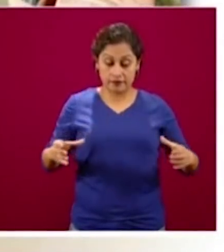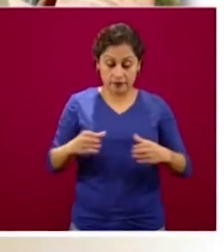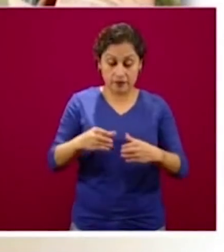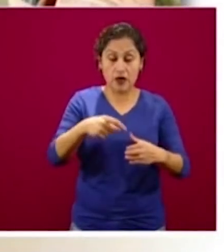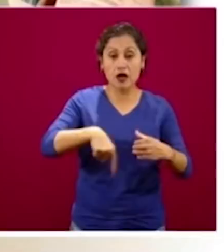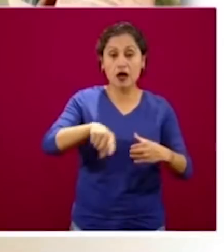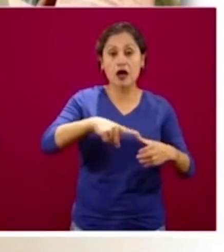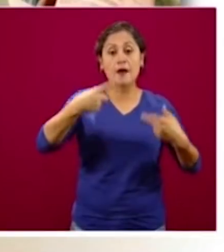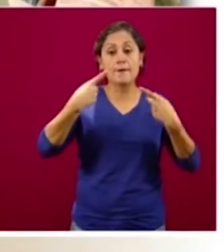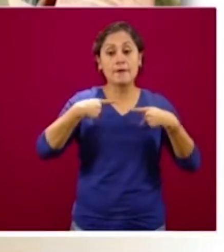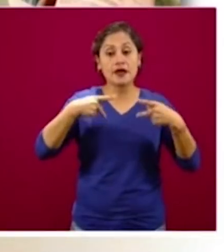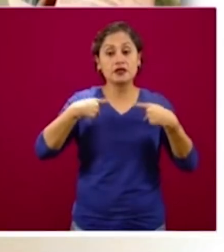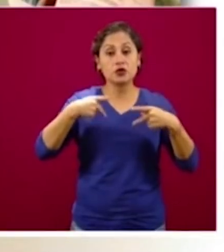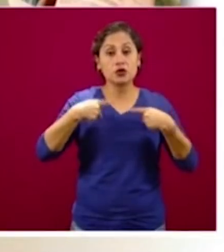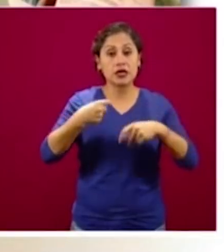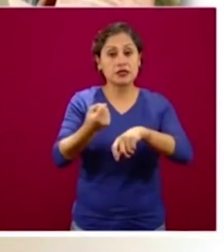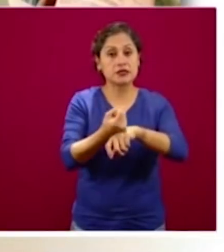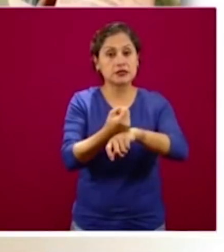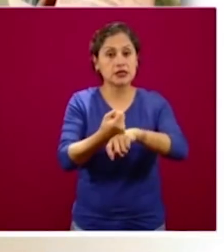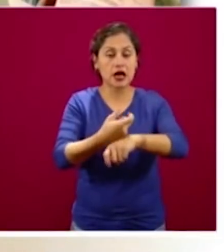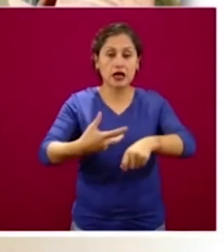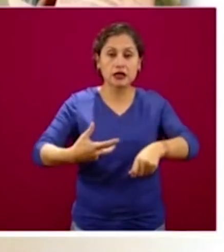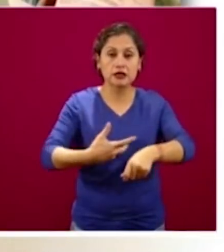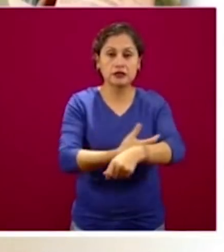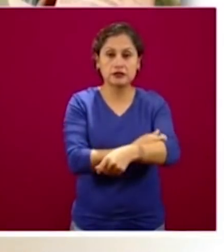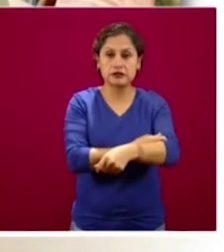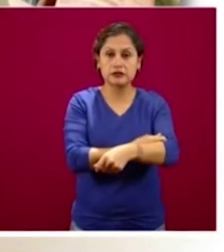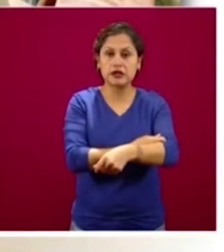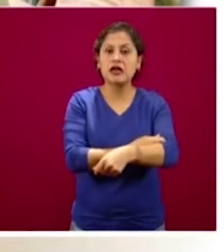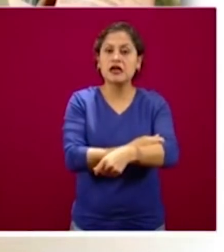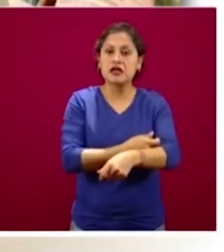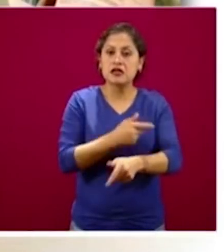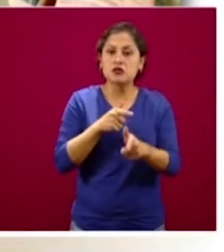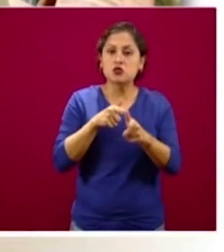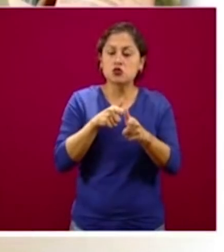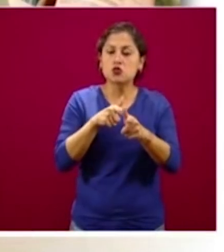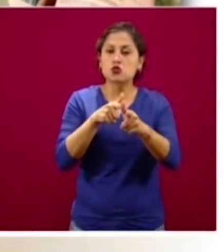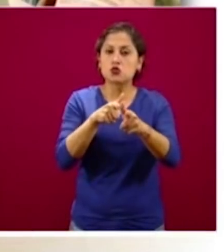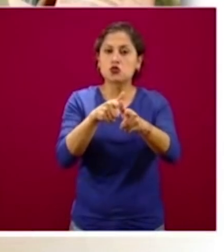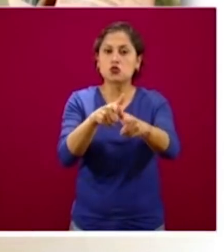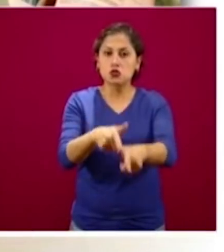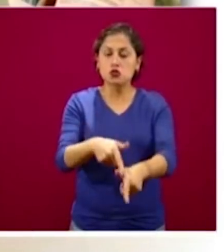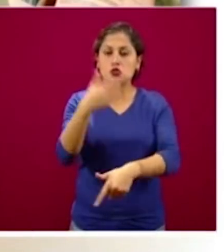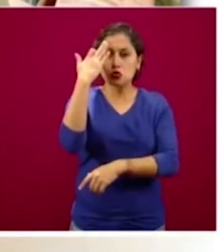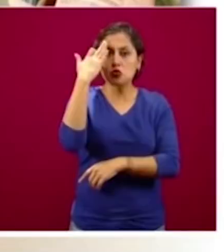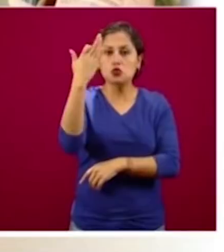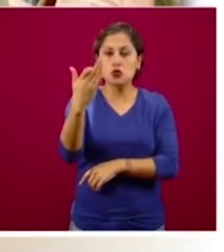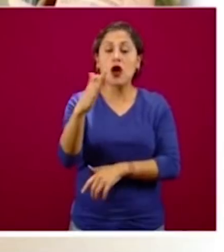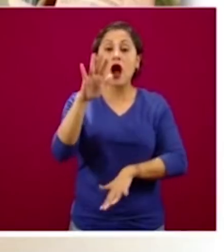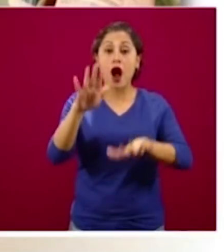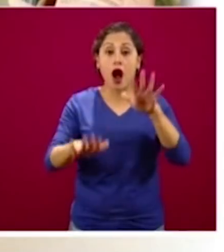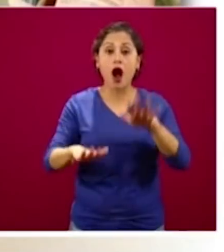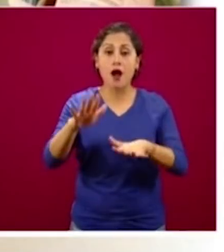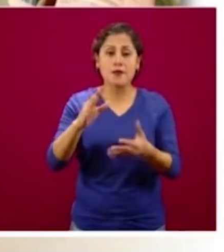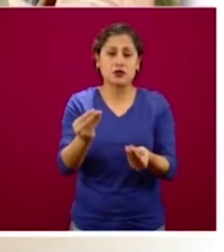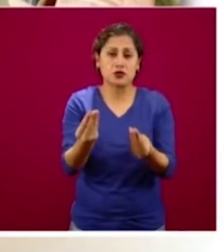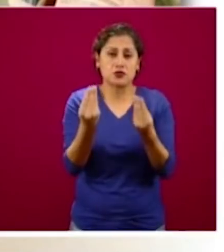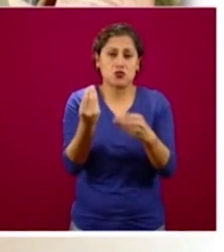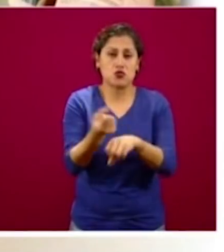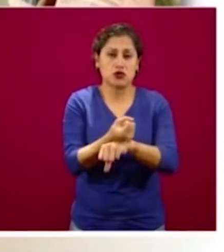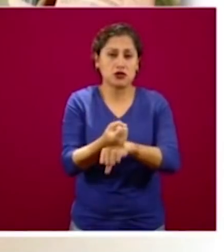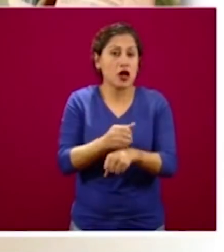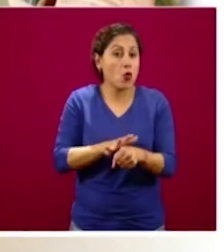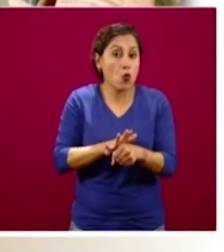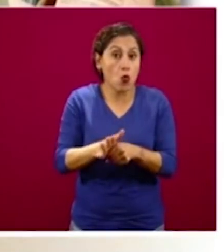pacientes que requieren transfusión de una manera continua y a veces en gran cantidad. Pacientes que